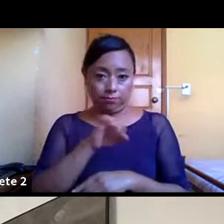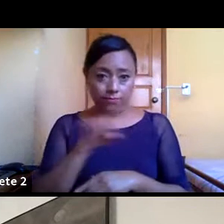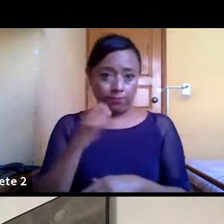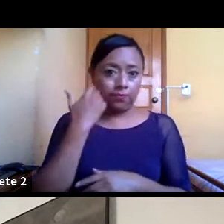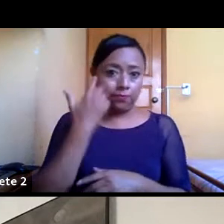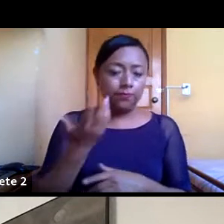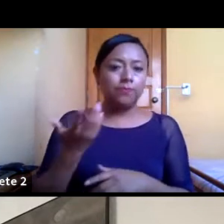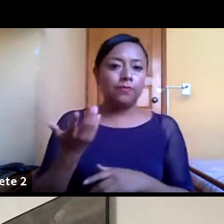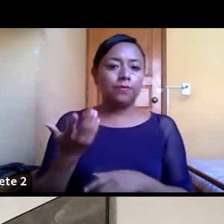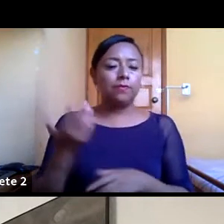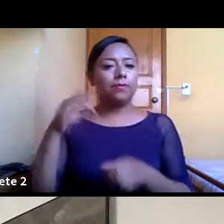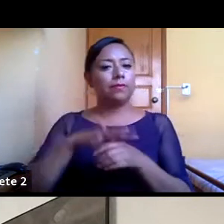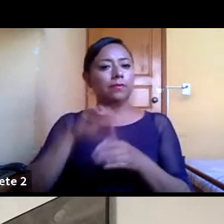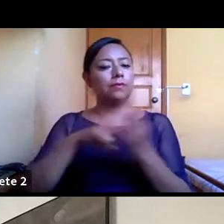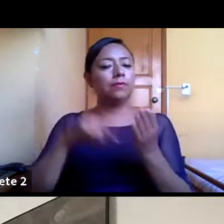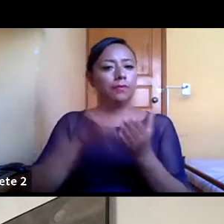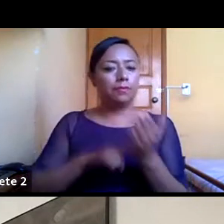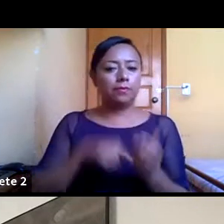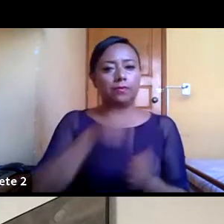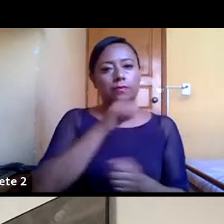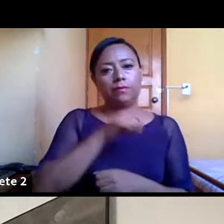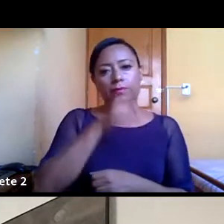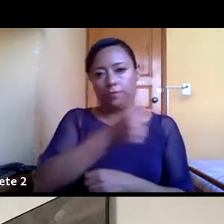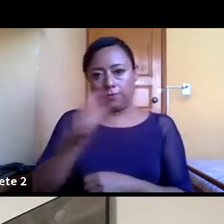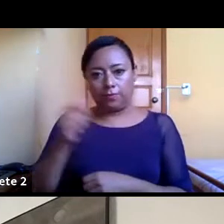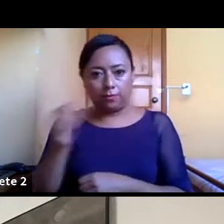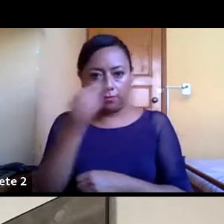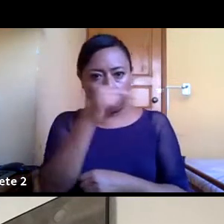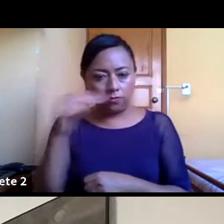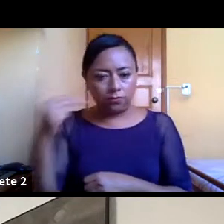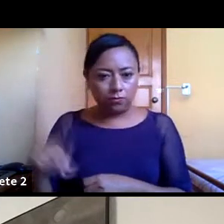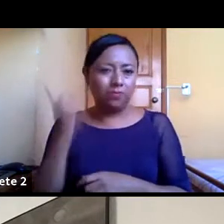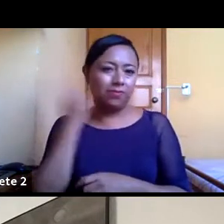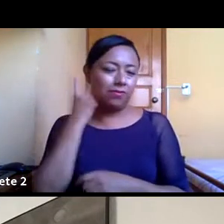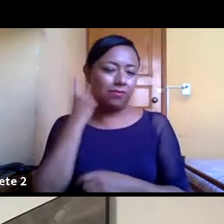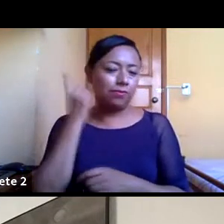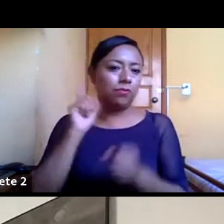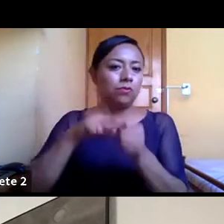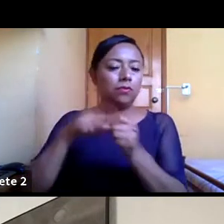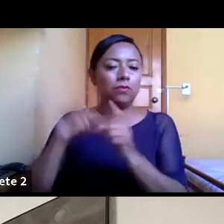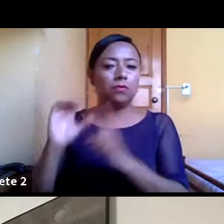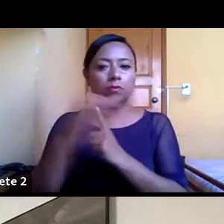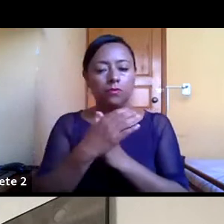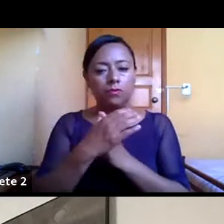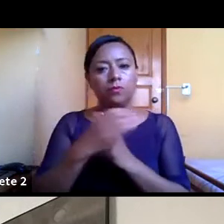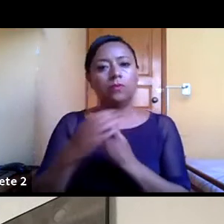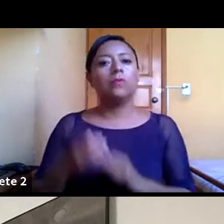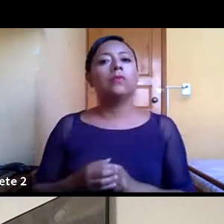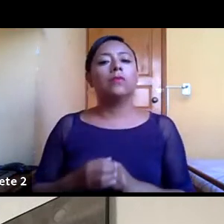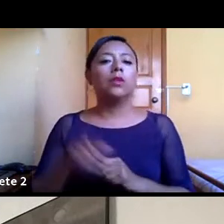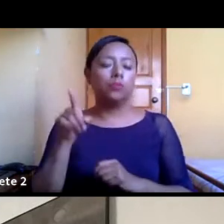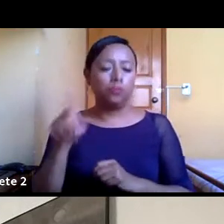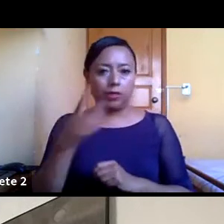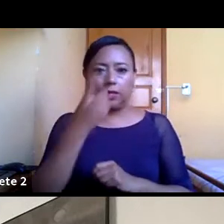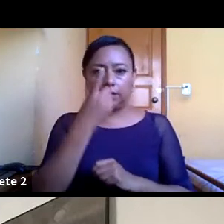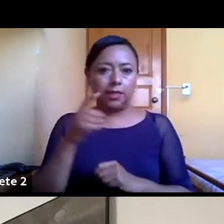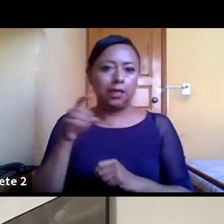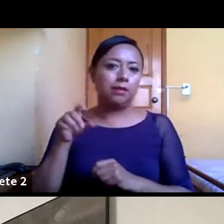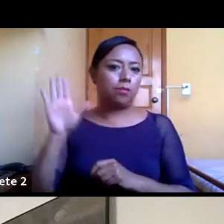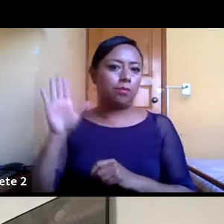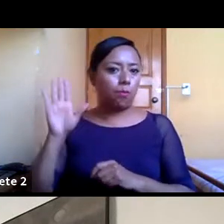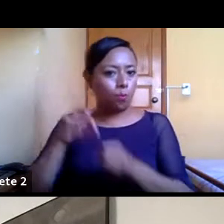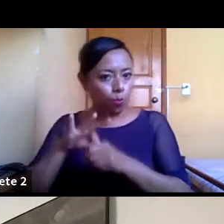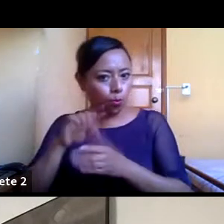orden del día, por lo cual mencionaré a cada una de las y los diputados integrantes de la comisión que se sirvan mencionar el sentido de su voto seguido de su nombre